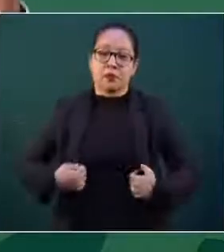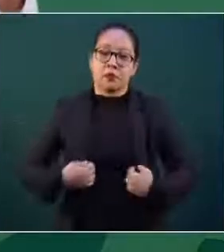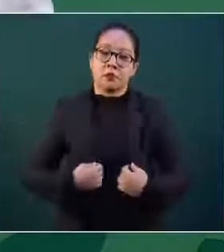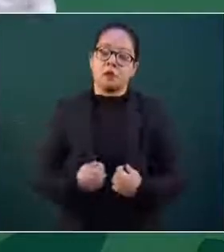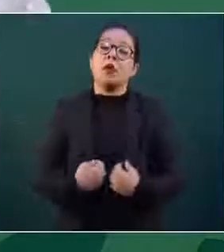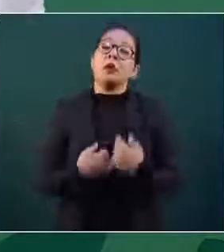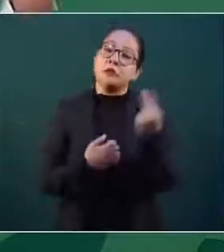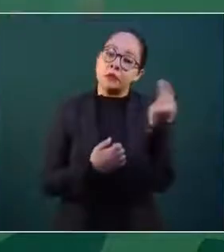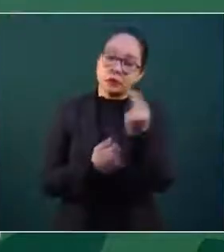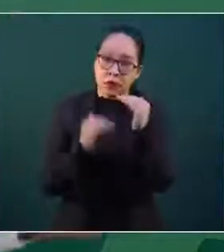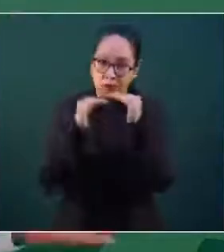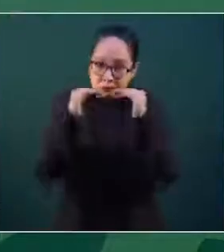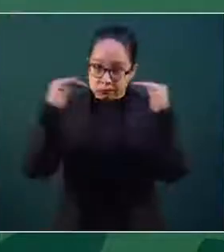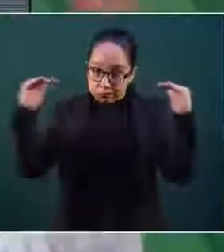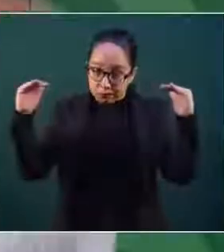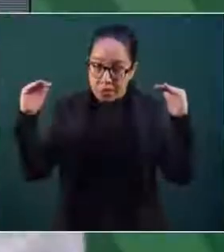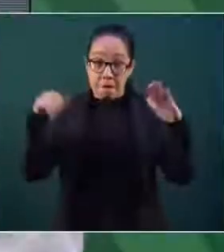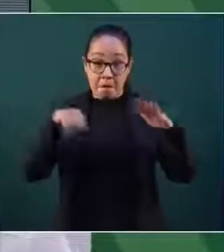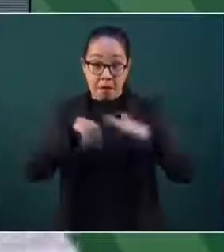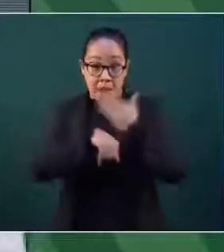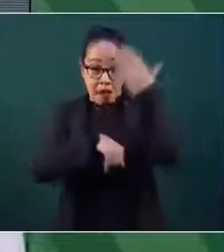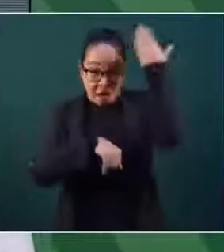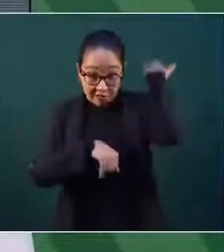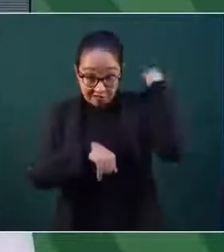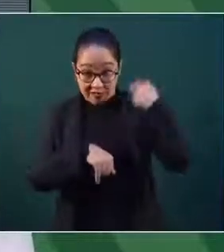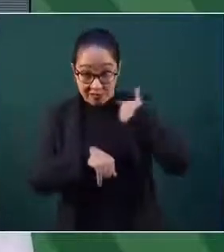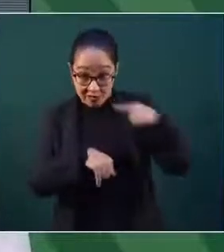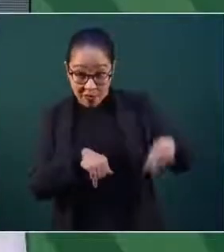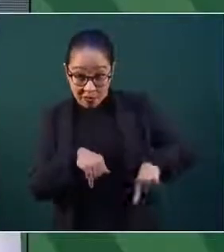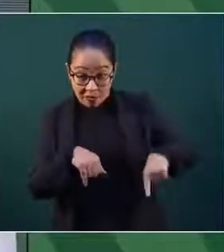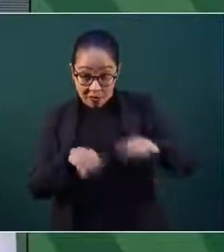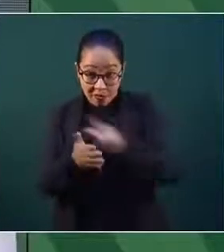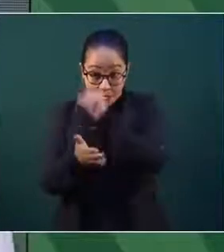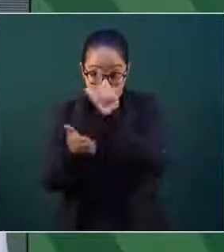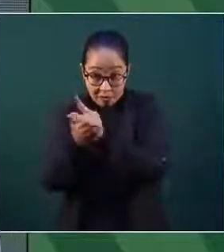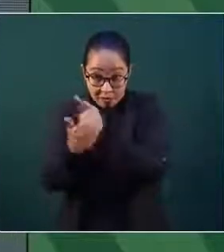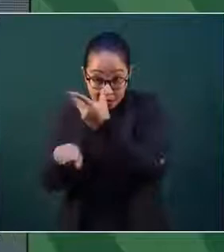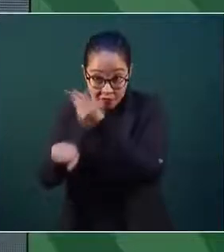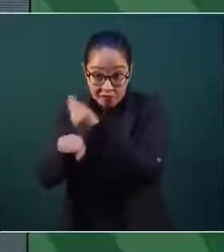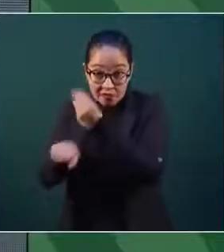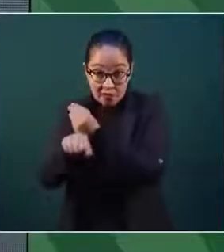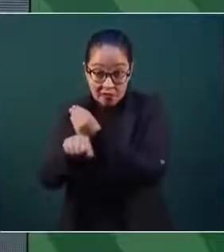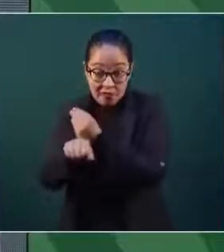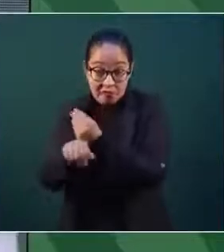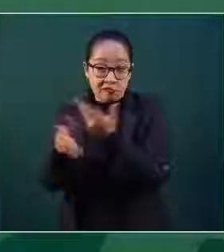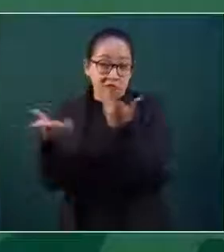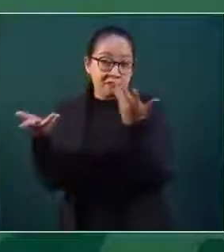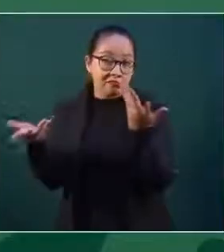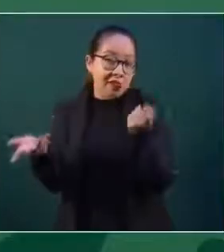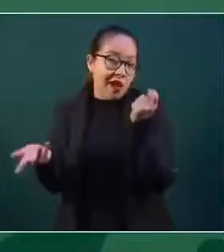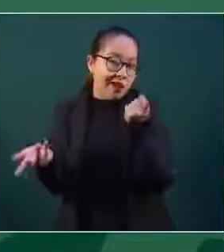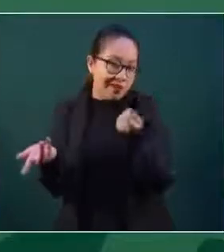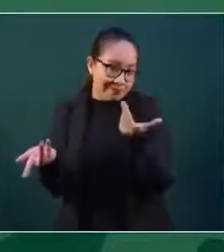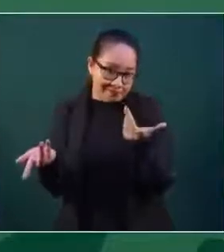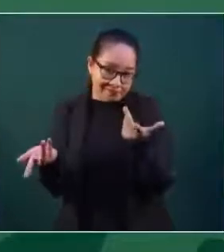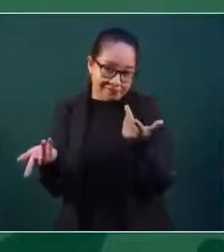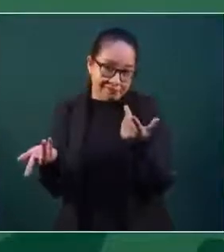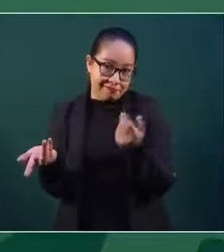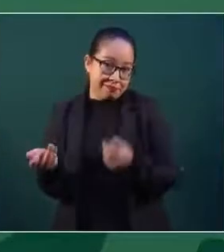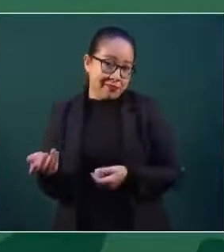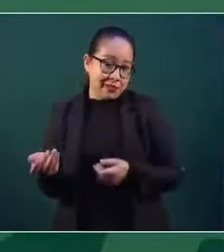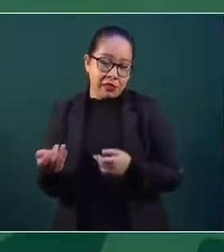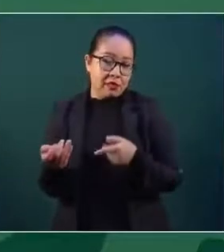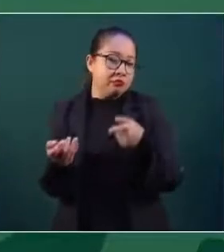Es buscar el equilibrio porque la reforma energética que hicieron pues es para que a finales de